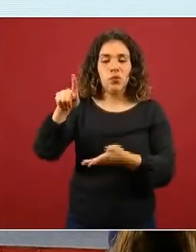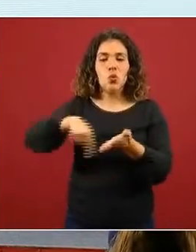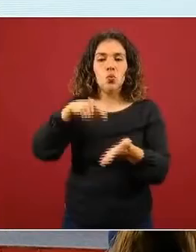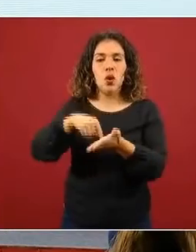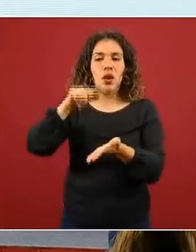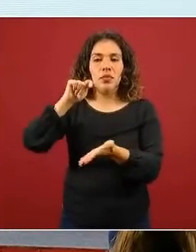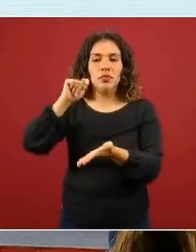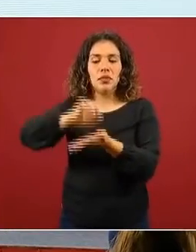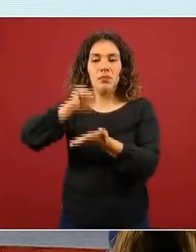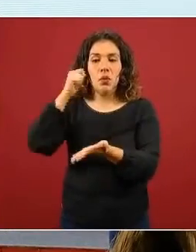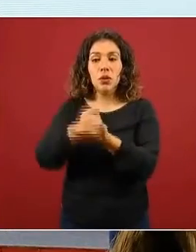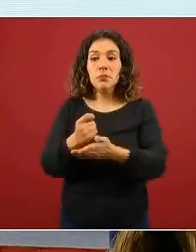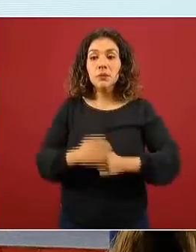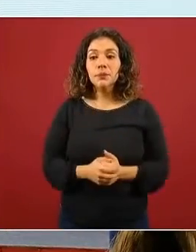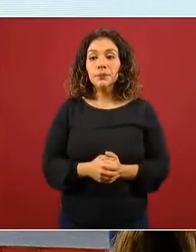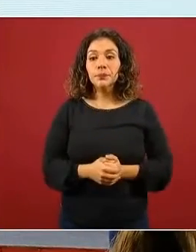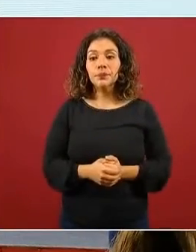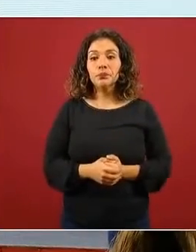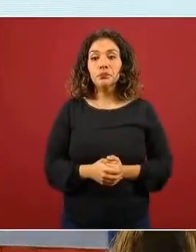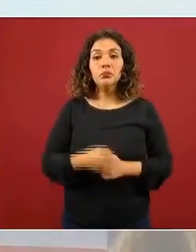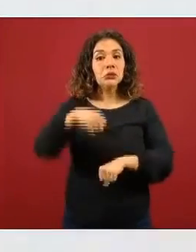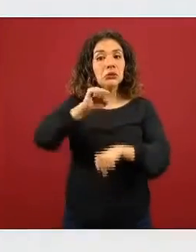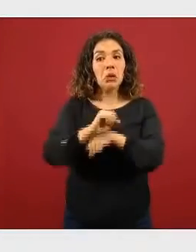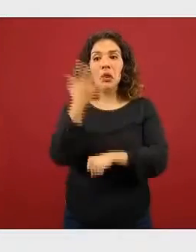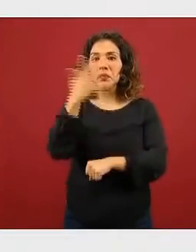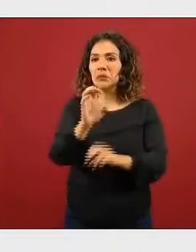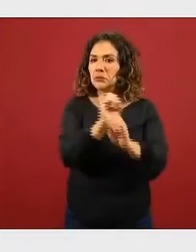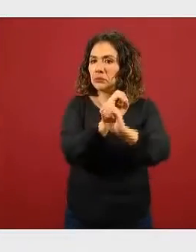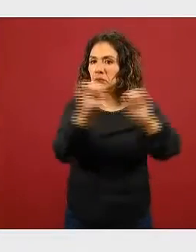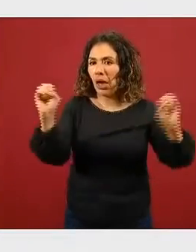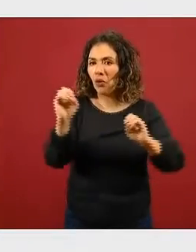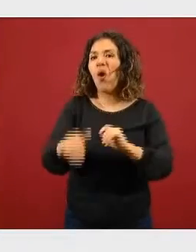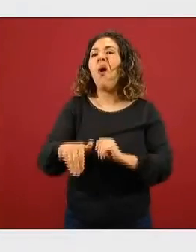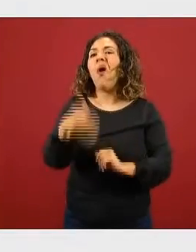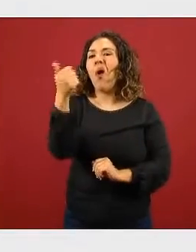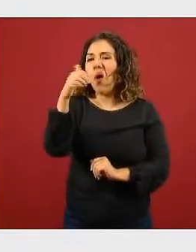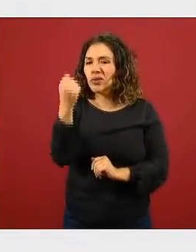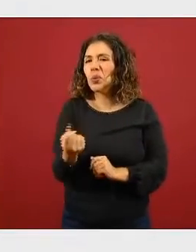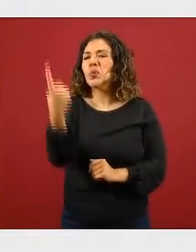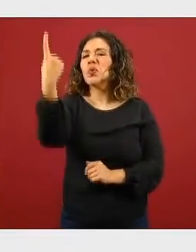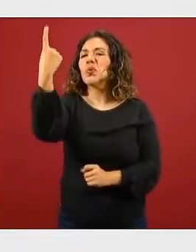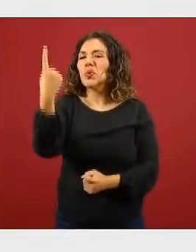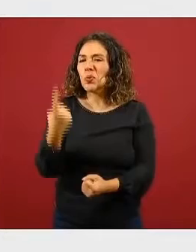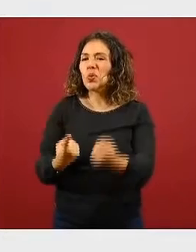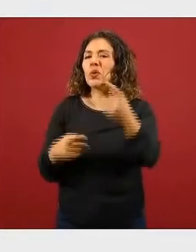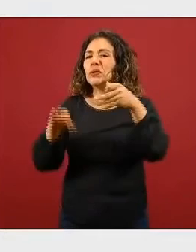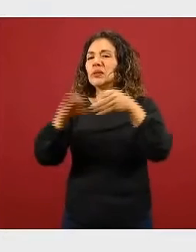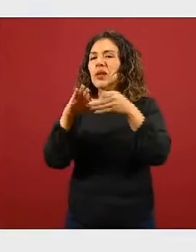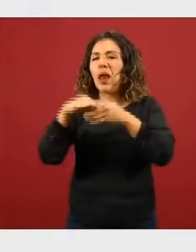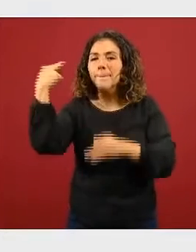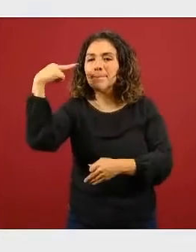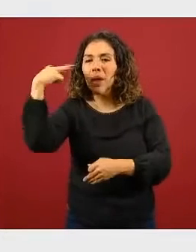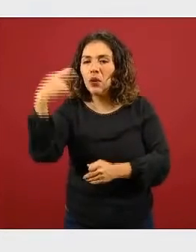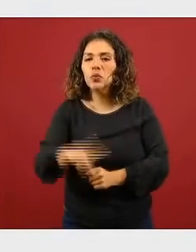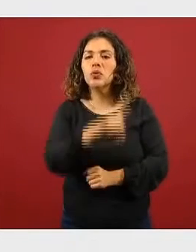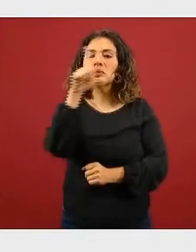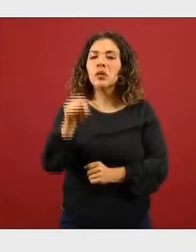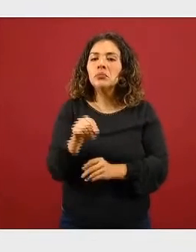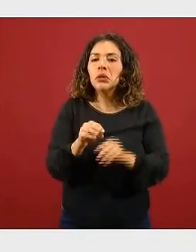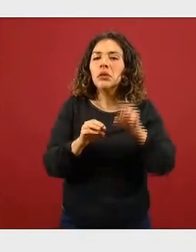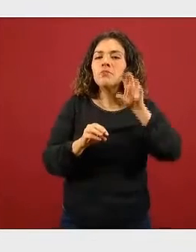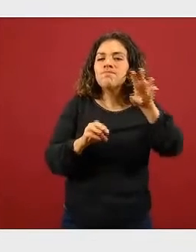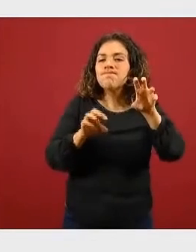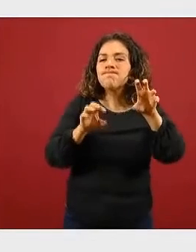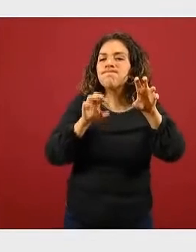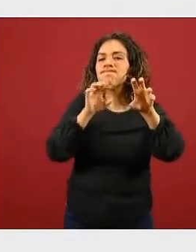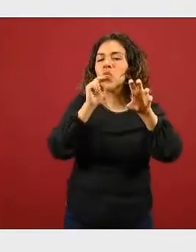animado de Tamaulipas. Semana 10 no hay casos, semana 11 empieza un municipio aledaño a Veracruz, luego empiezan municipios